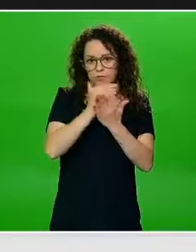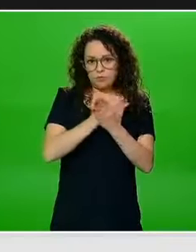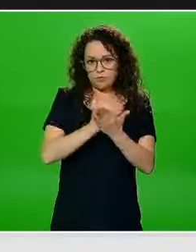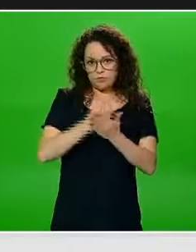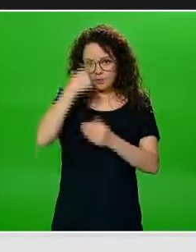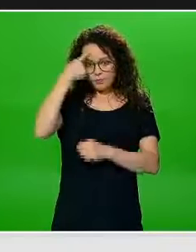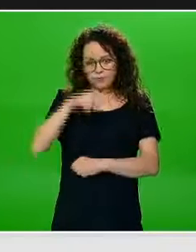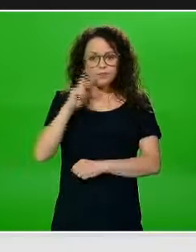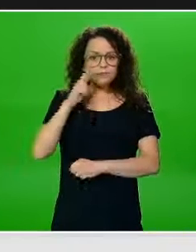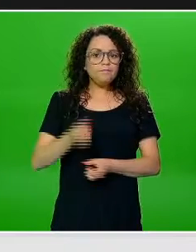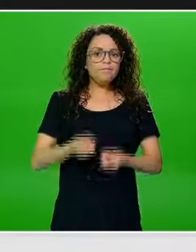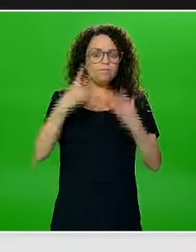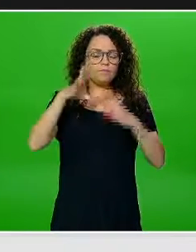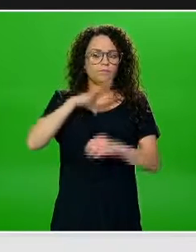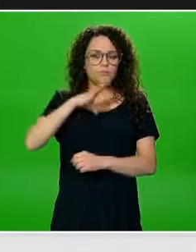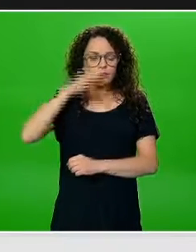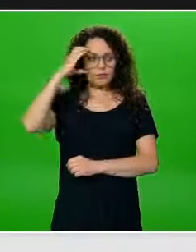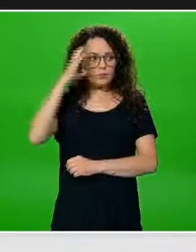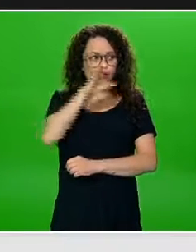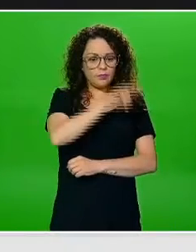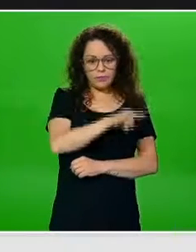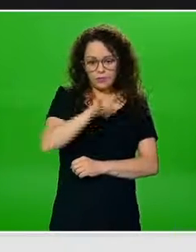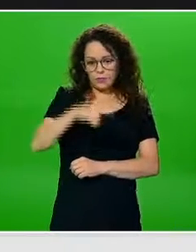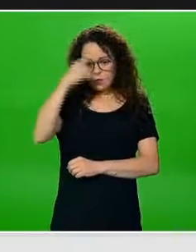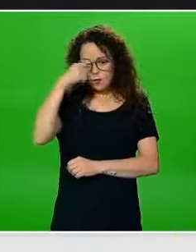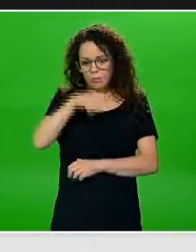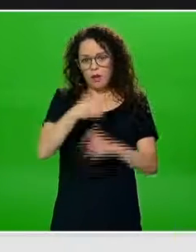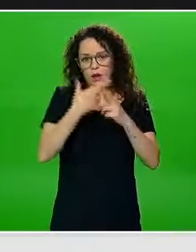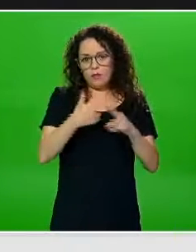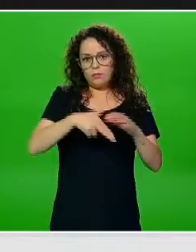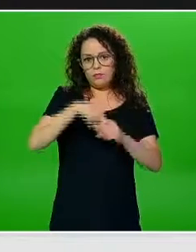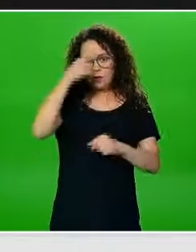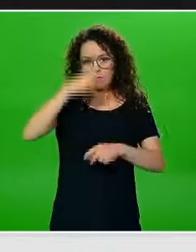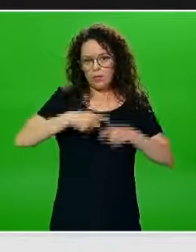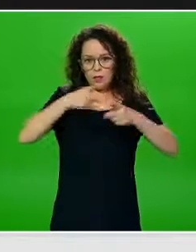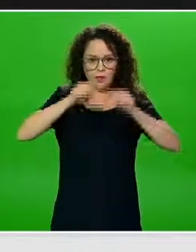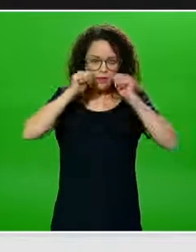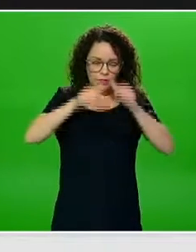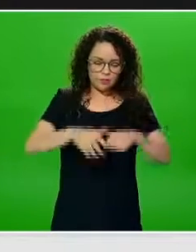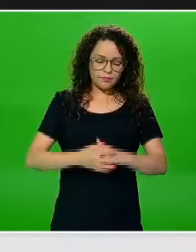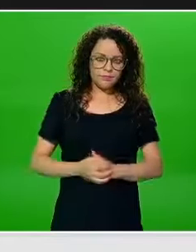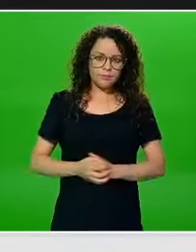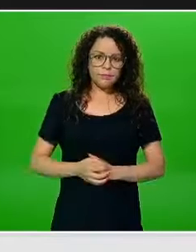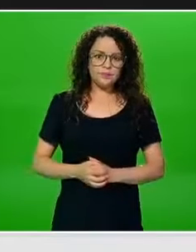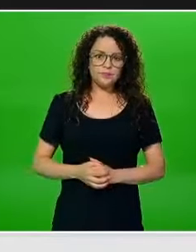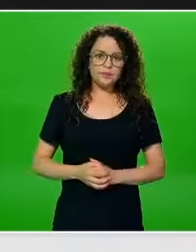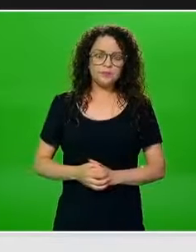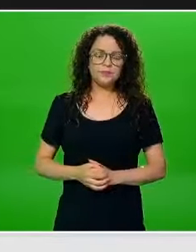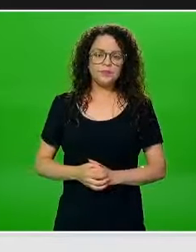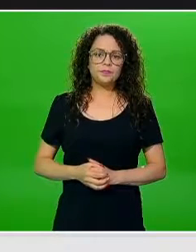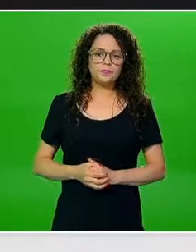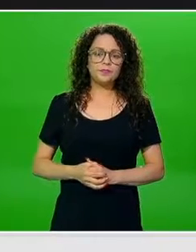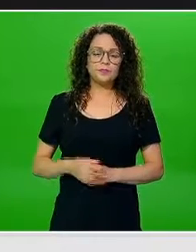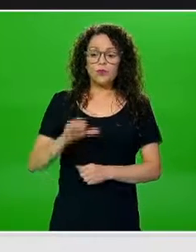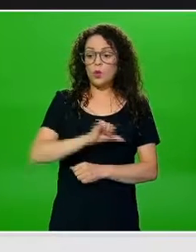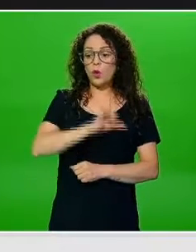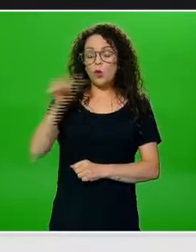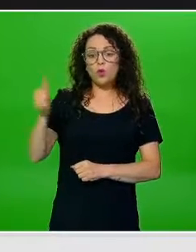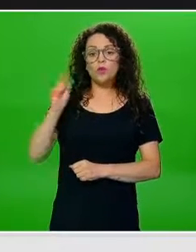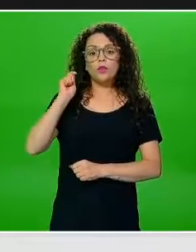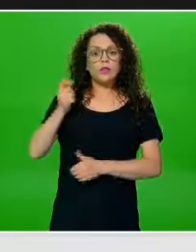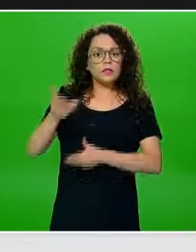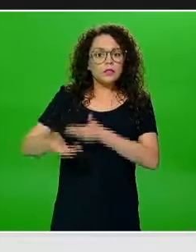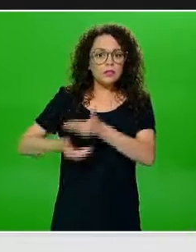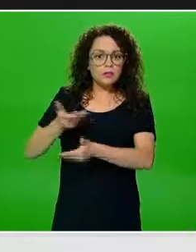operaciones, y de cumplirlos, bueno, entonces pueden obviamente empezar a realizar esto que comentábamos, que era destinar camas a otro tipo de